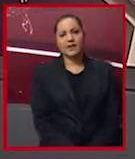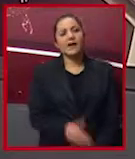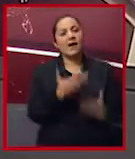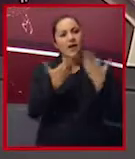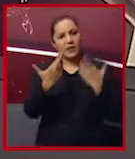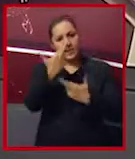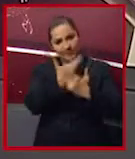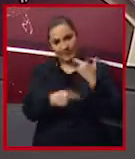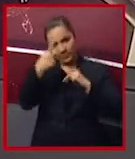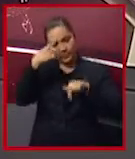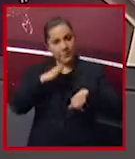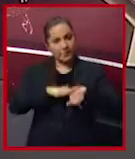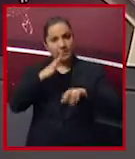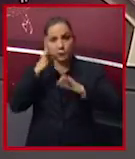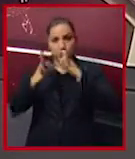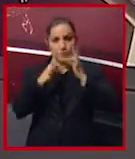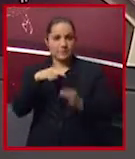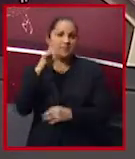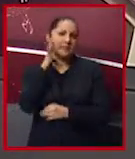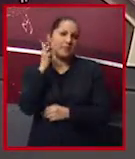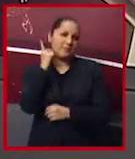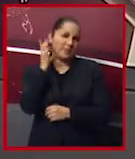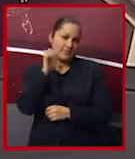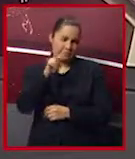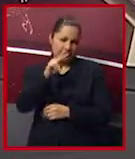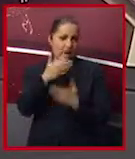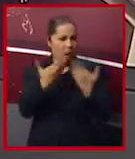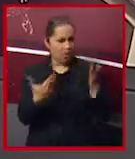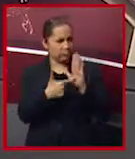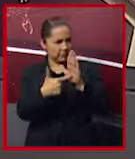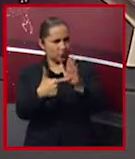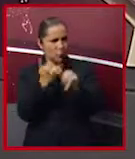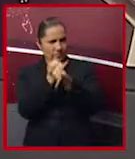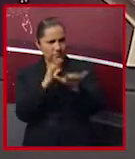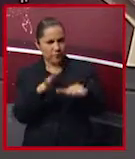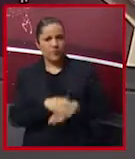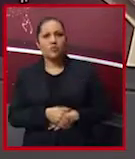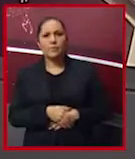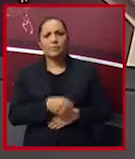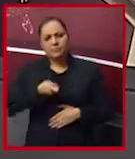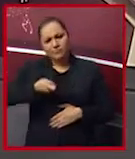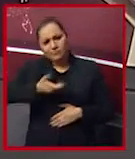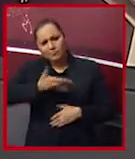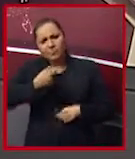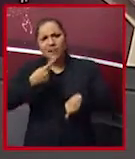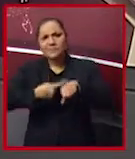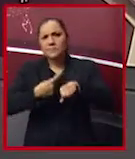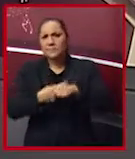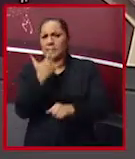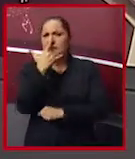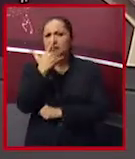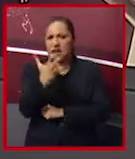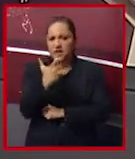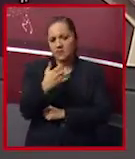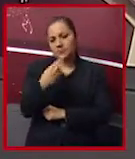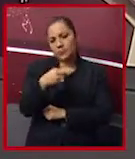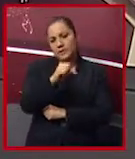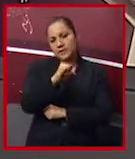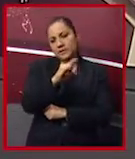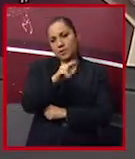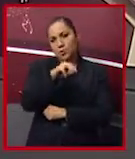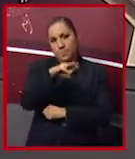Estamos de regreso en Noticias del Congreso. Vamos con lo siguiente. Un padecimiento considerado como una enfermedad rara es el denominado